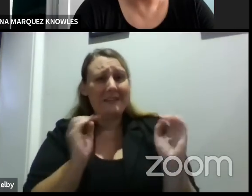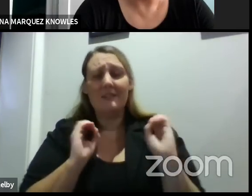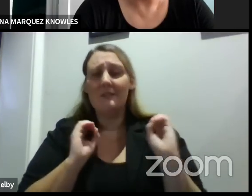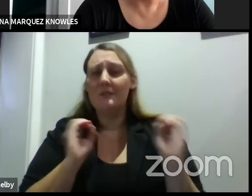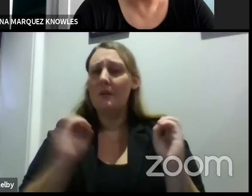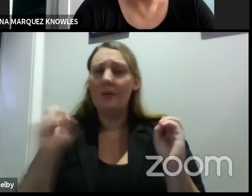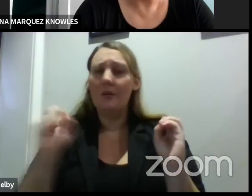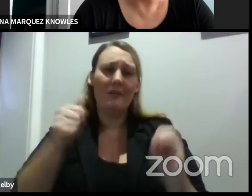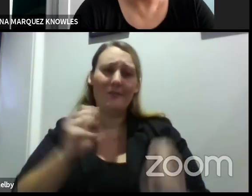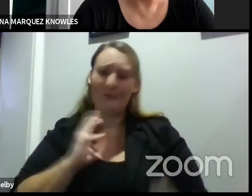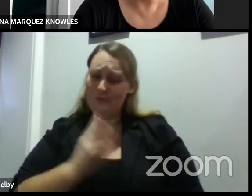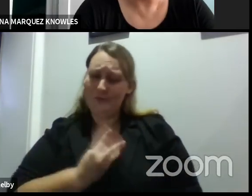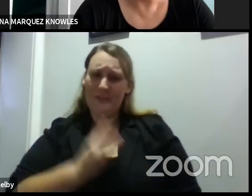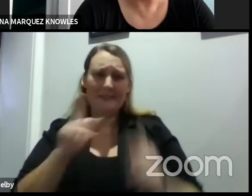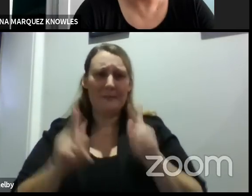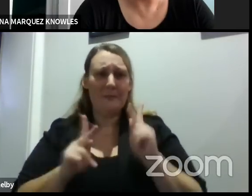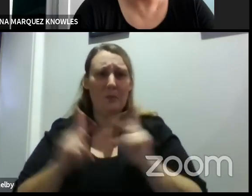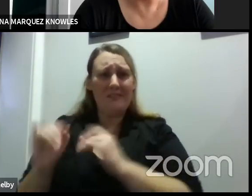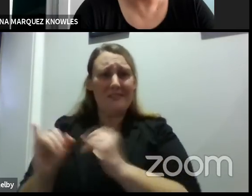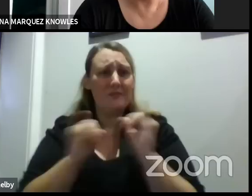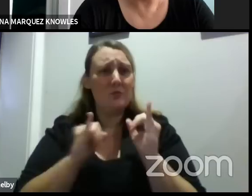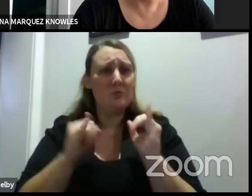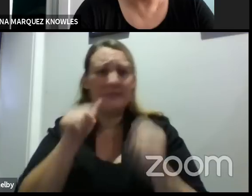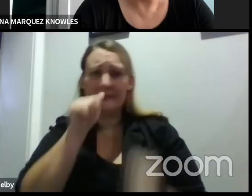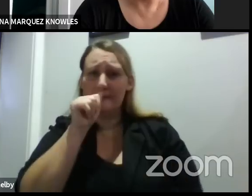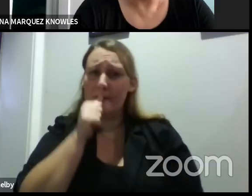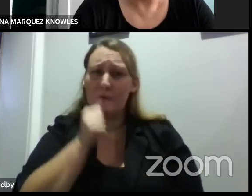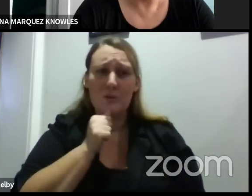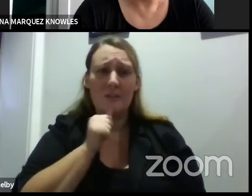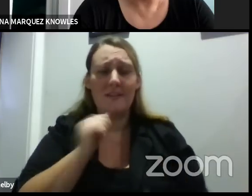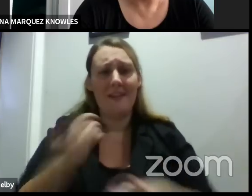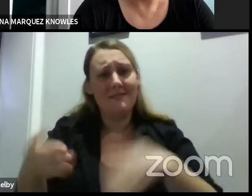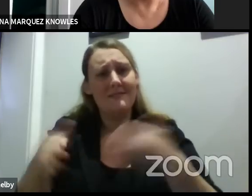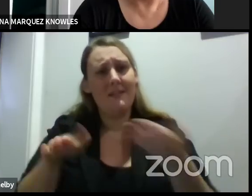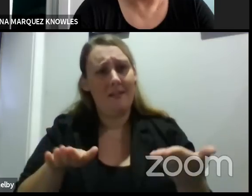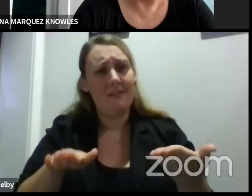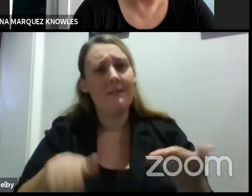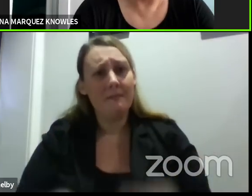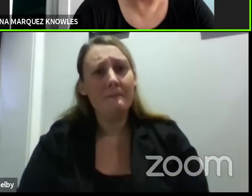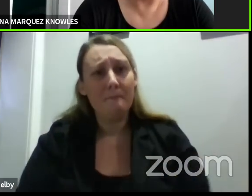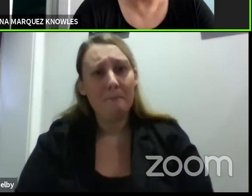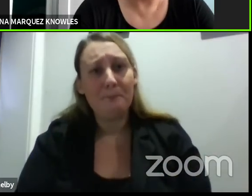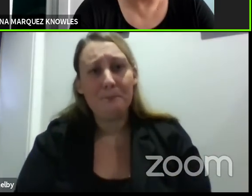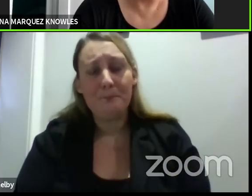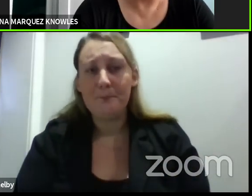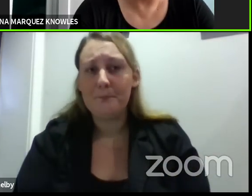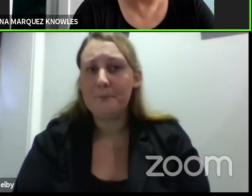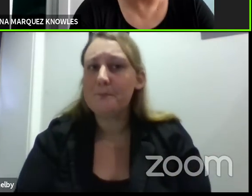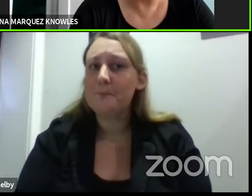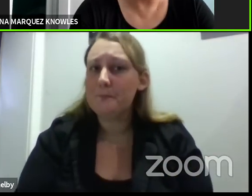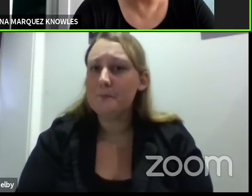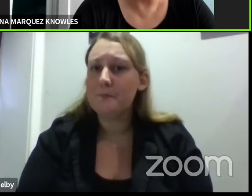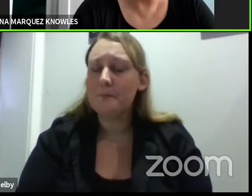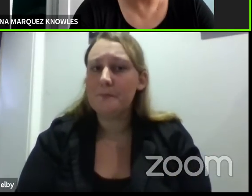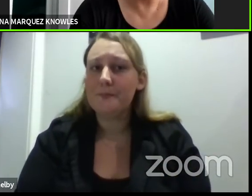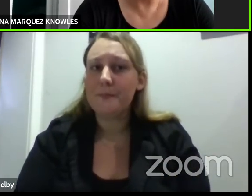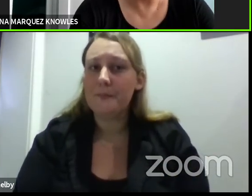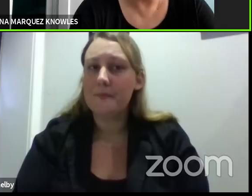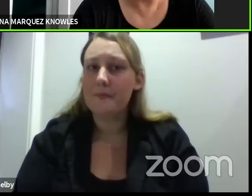person will suffer and die as a result of violence. Ya, y